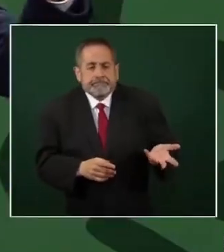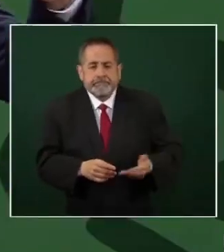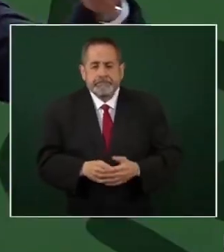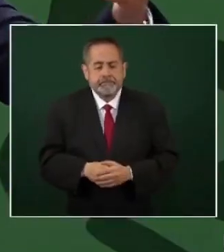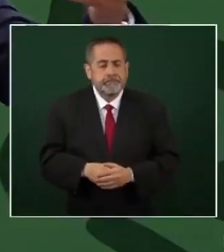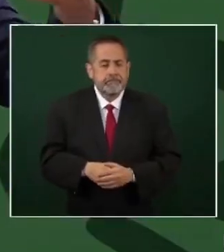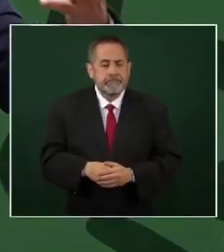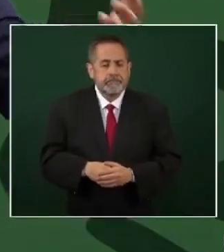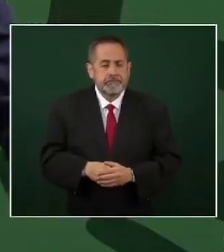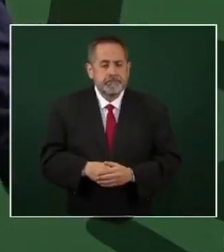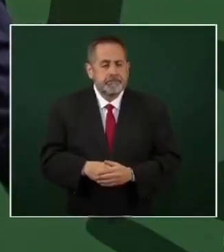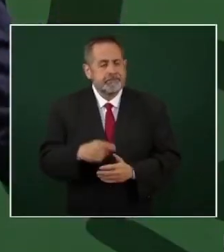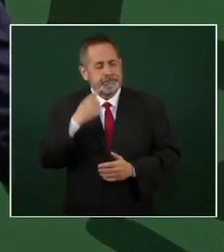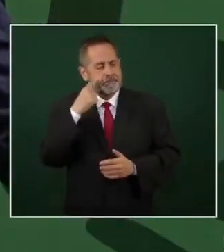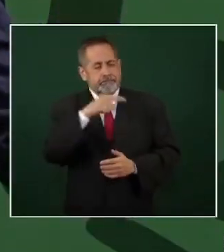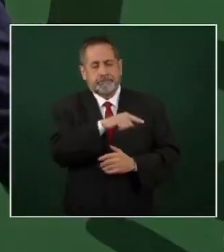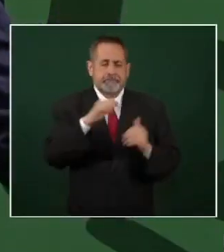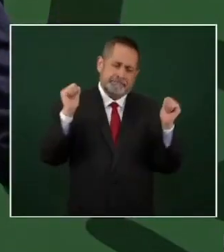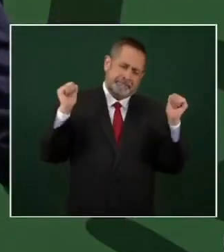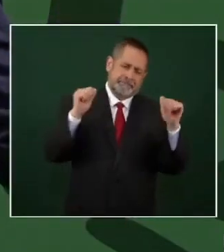llenan el Zócalo,